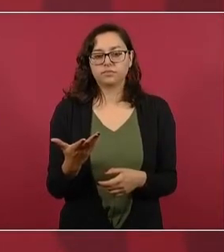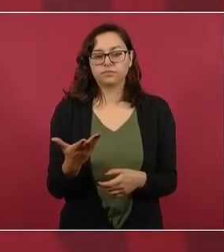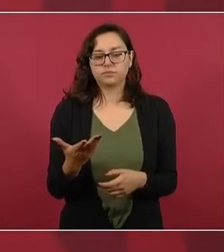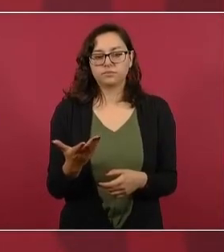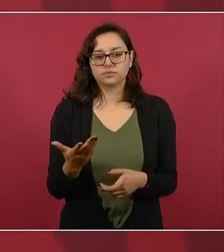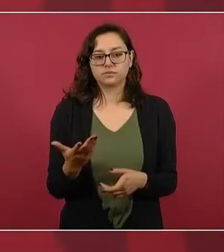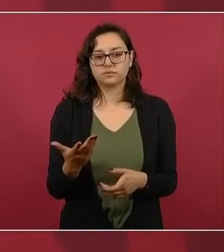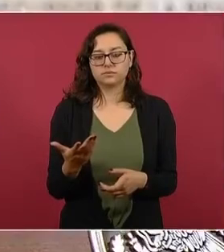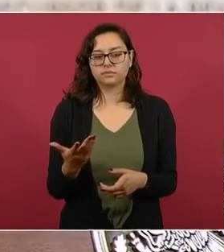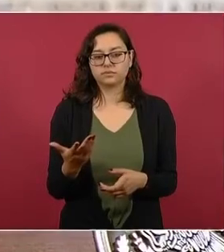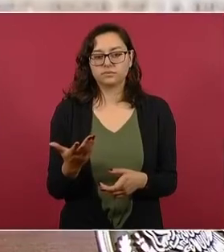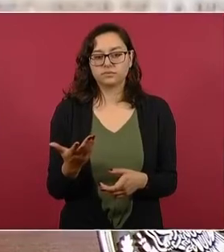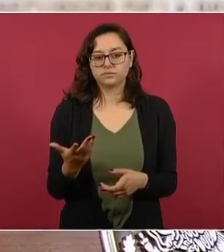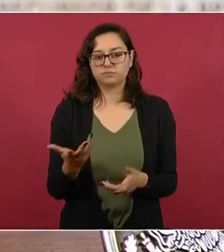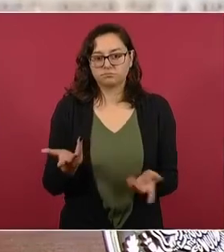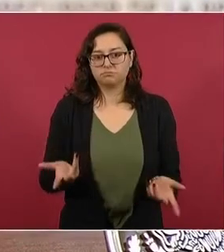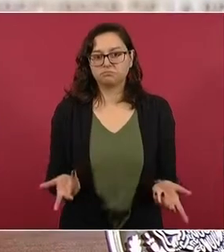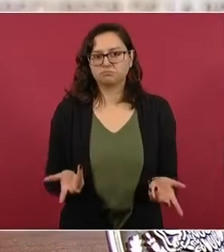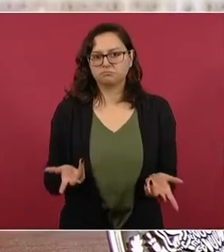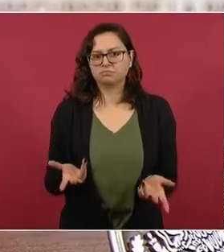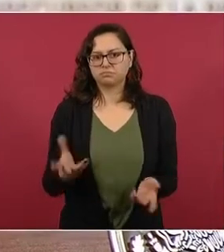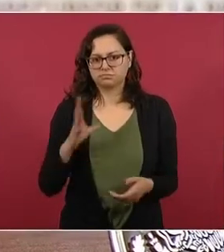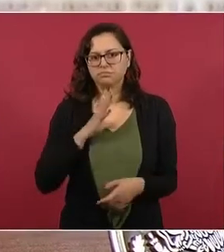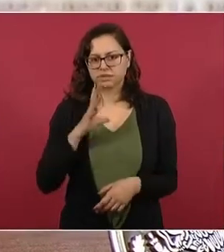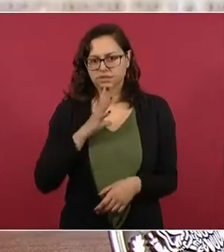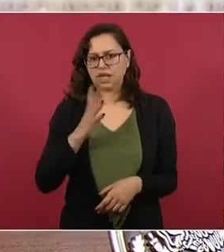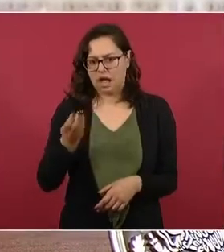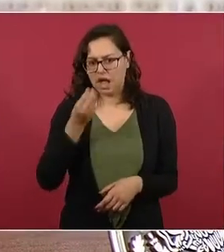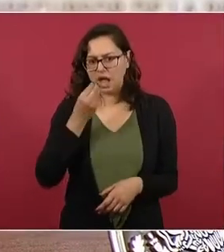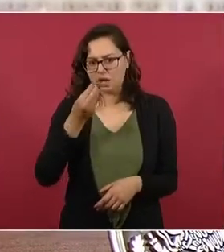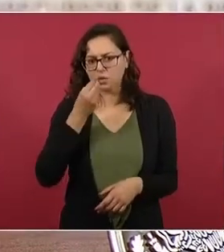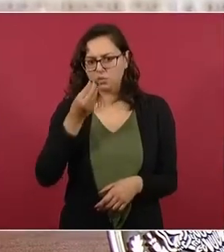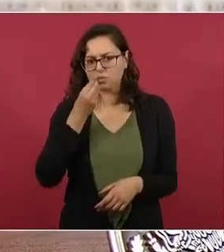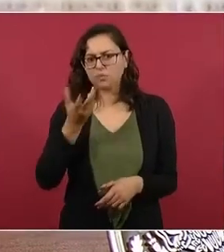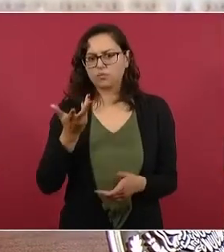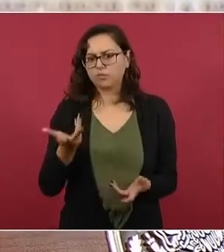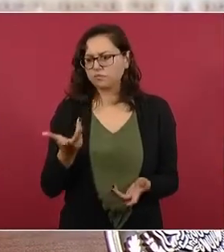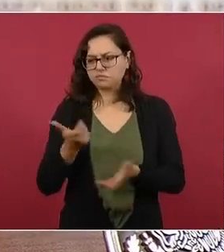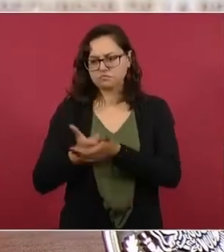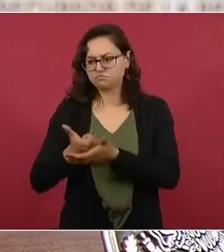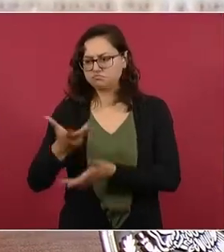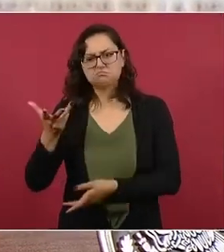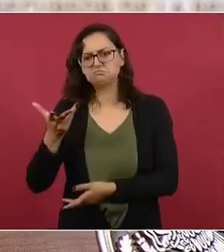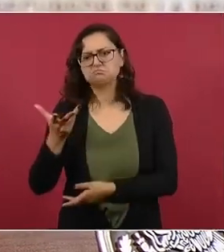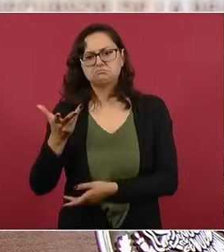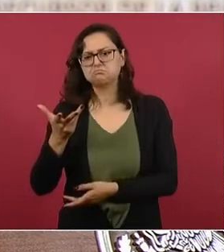bien, y hay alimentos que no son caros,